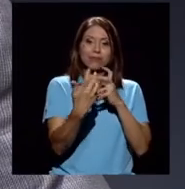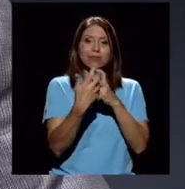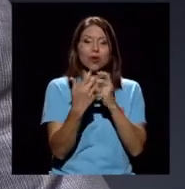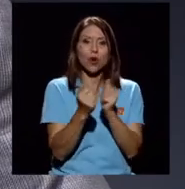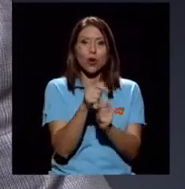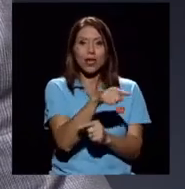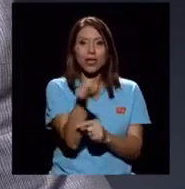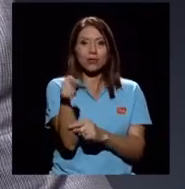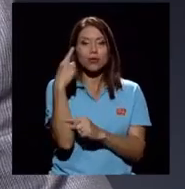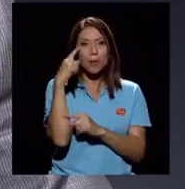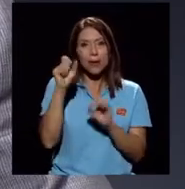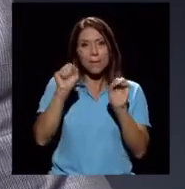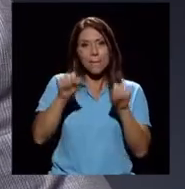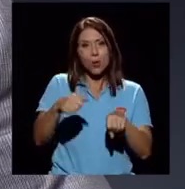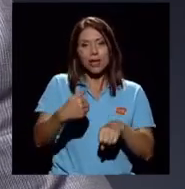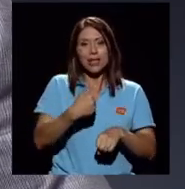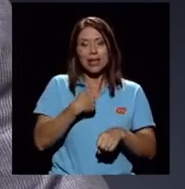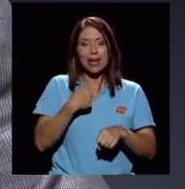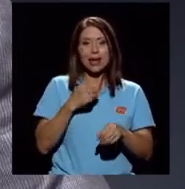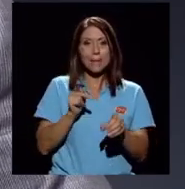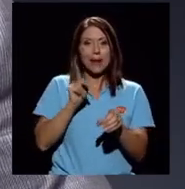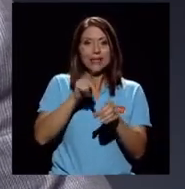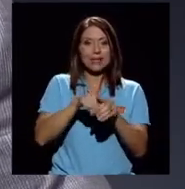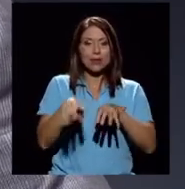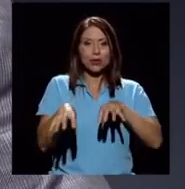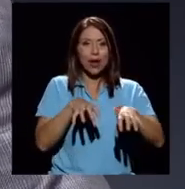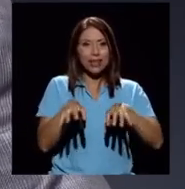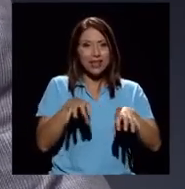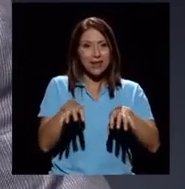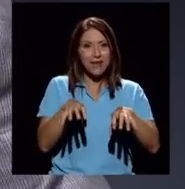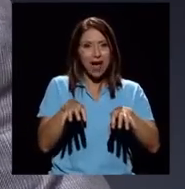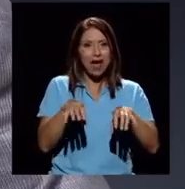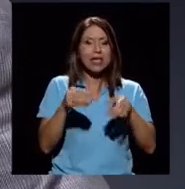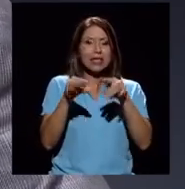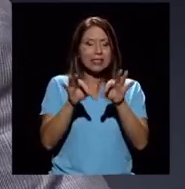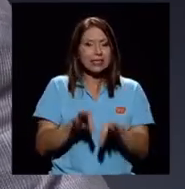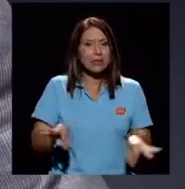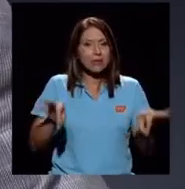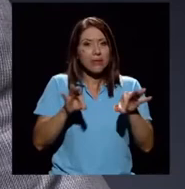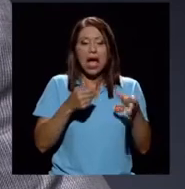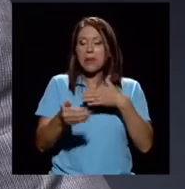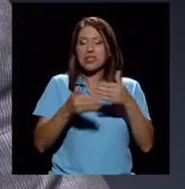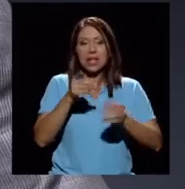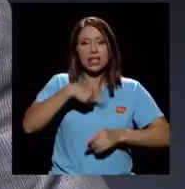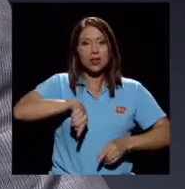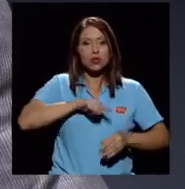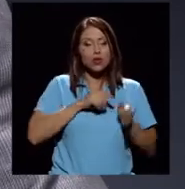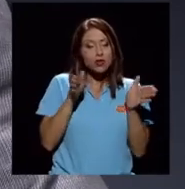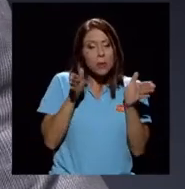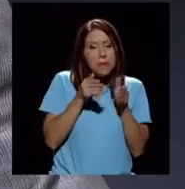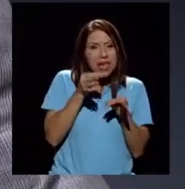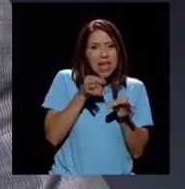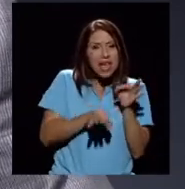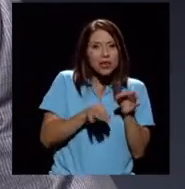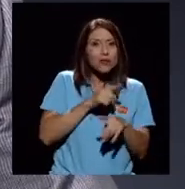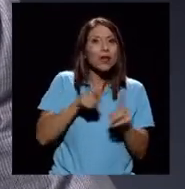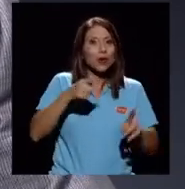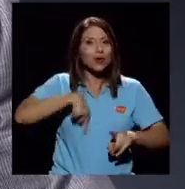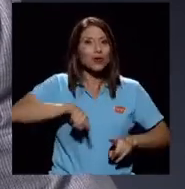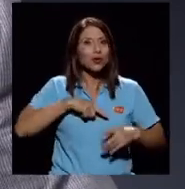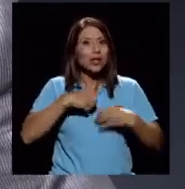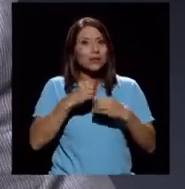una participación activa y ojalá significante porque a pesar de que somos pequeños de algunas algunas ocasiones hacemos mucha bulla